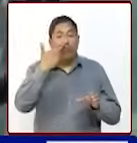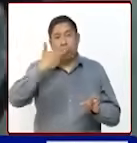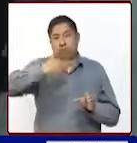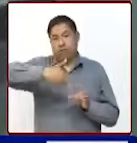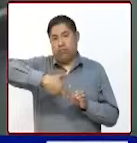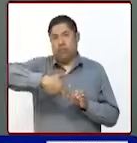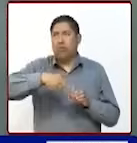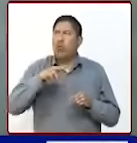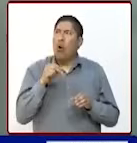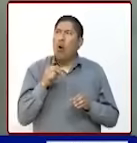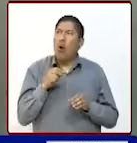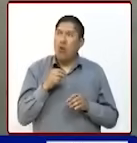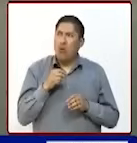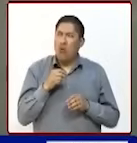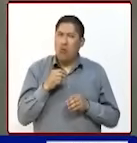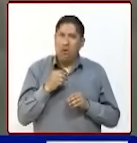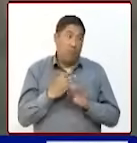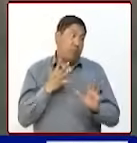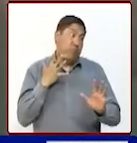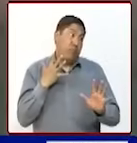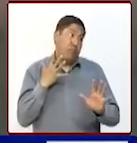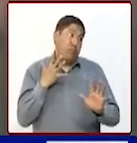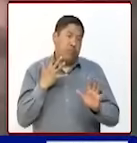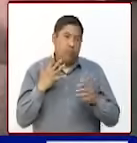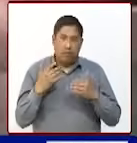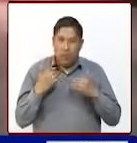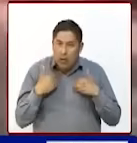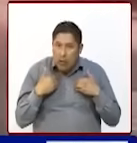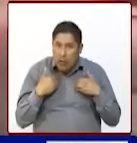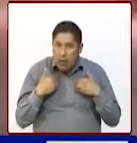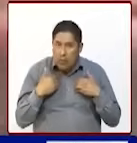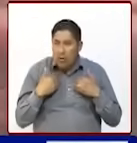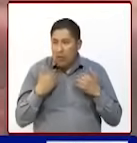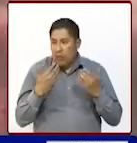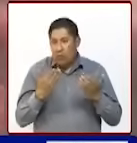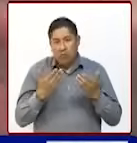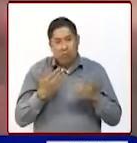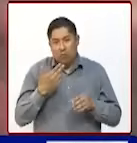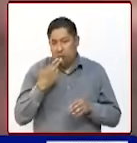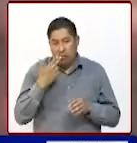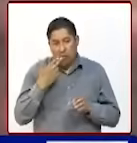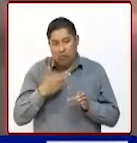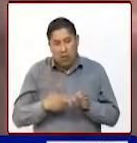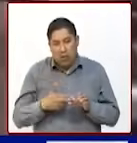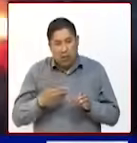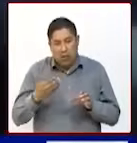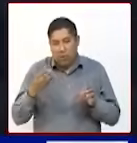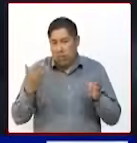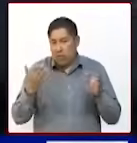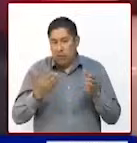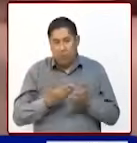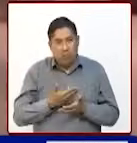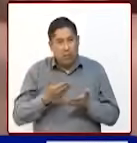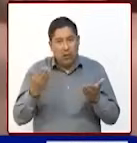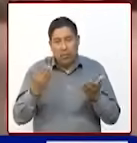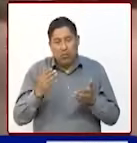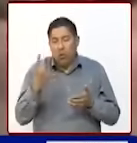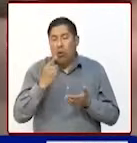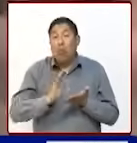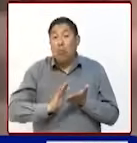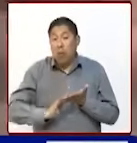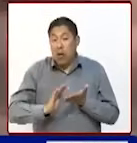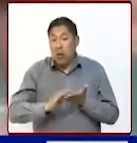lo que no es necesario abastecerse, por lo menos durante este día, con combustible y evitar las